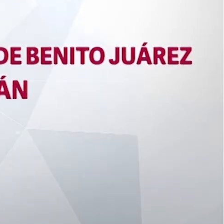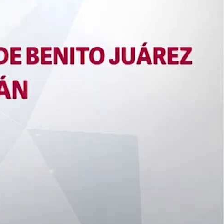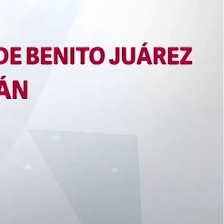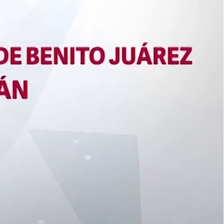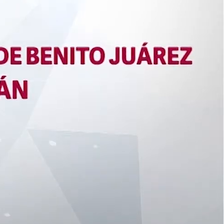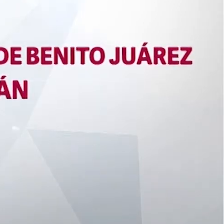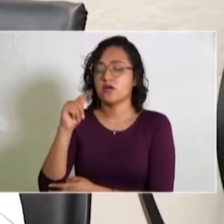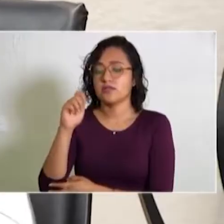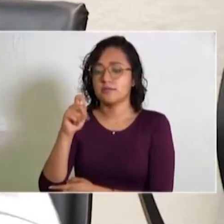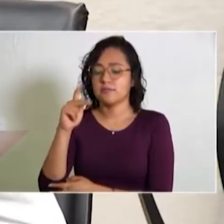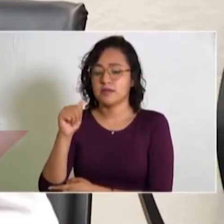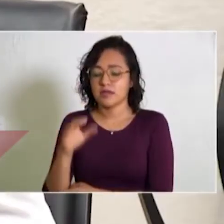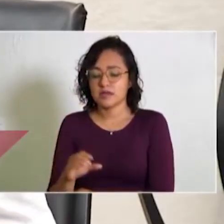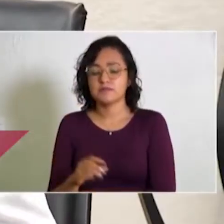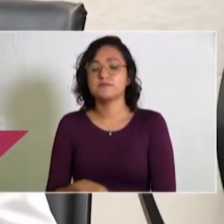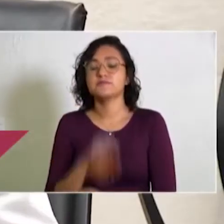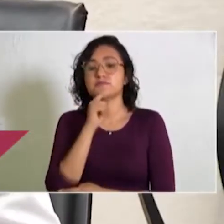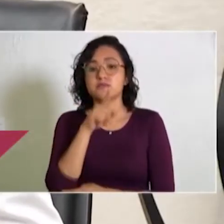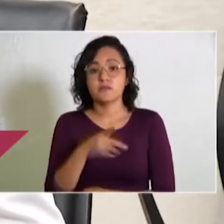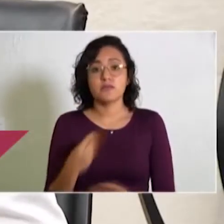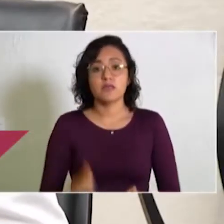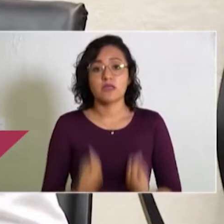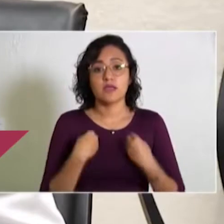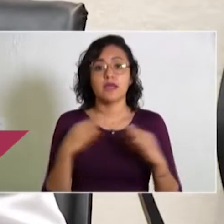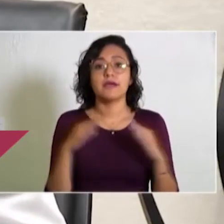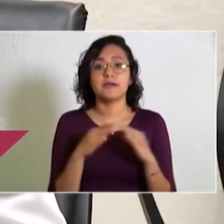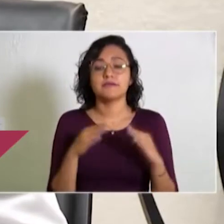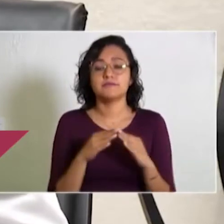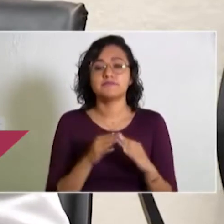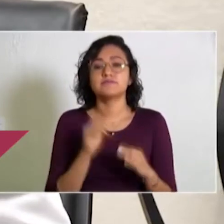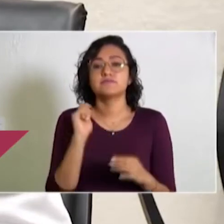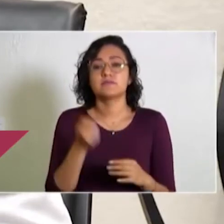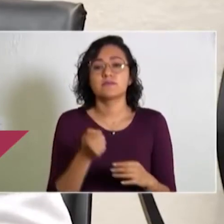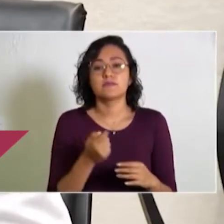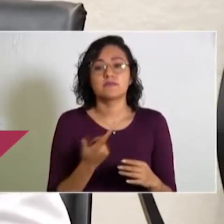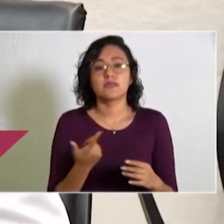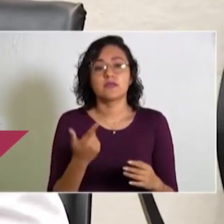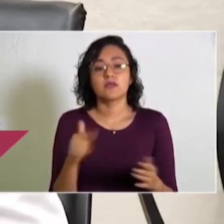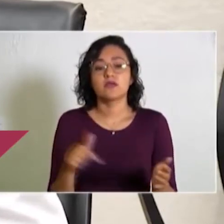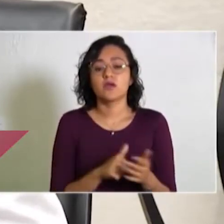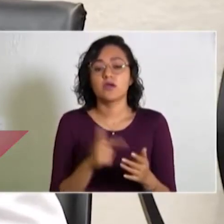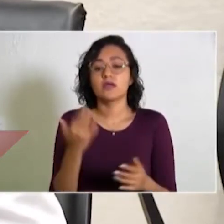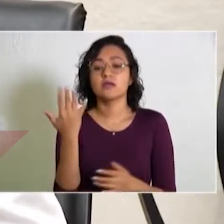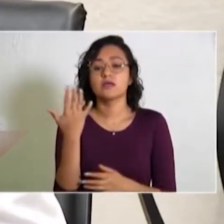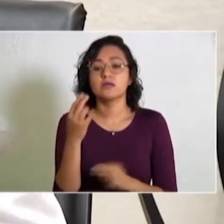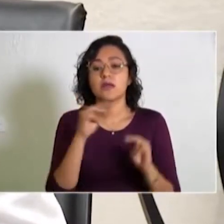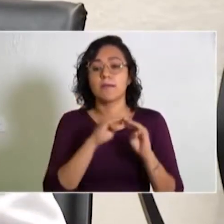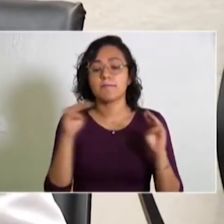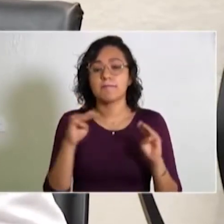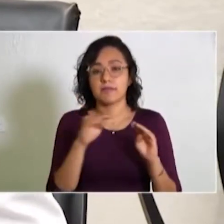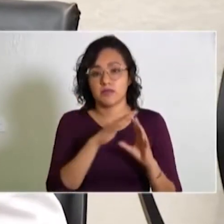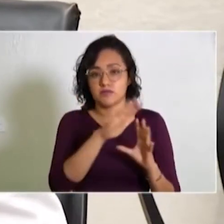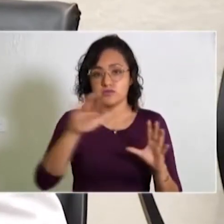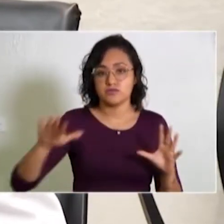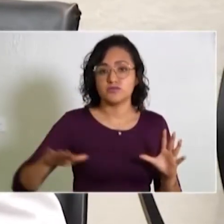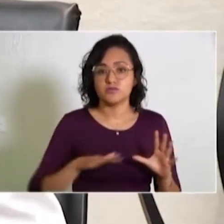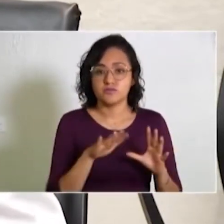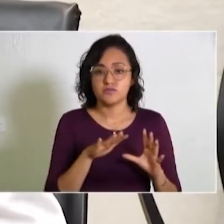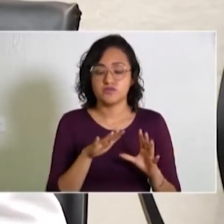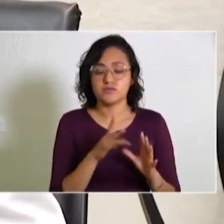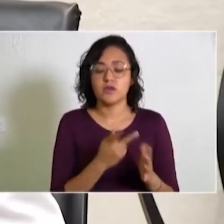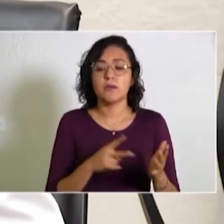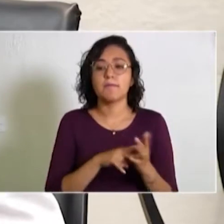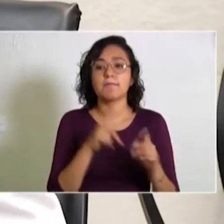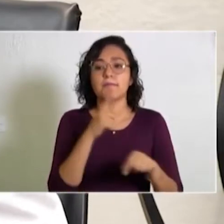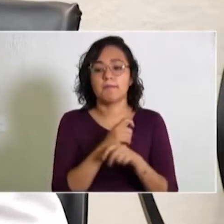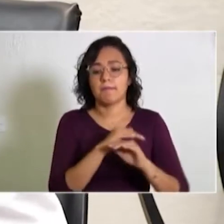El Osochitlán. La vivienda, señor gobernador, se construye en una superficie de 50 metros cuadrados a un primer